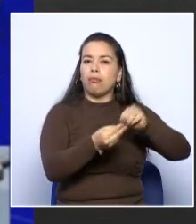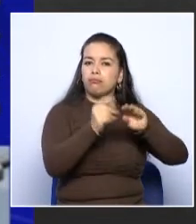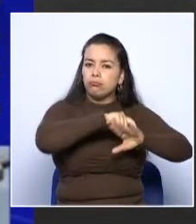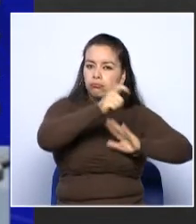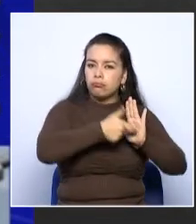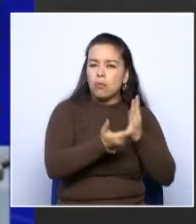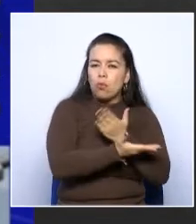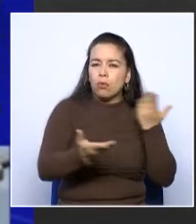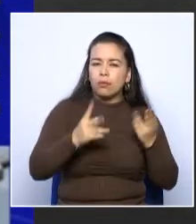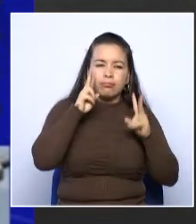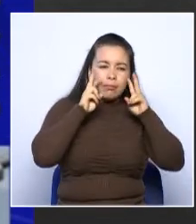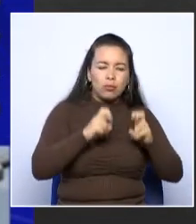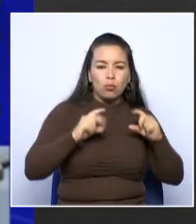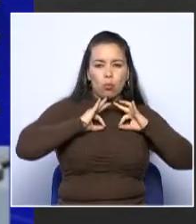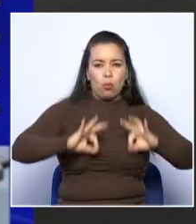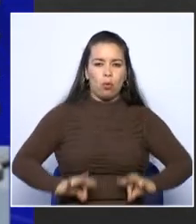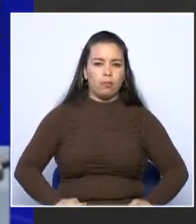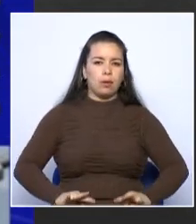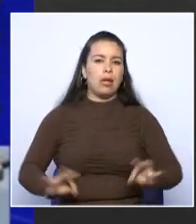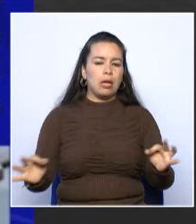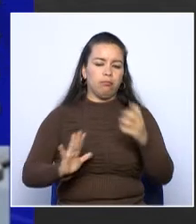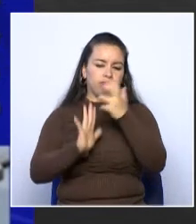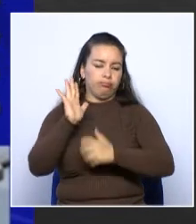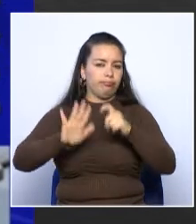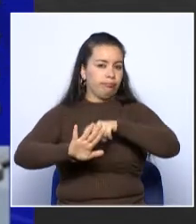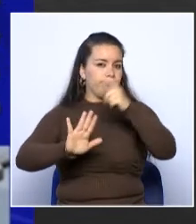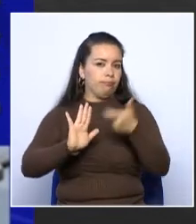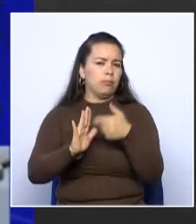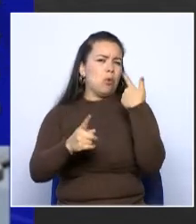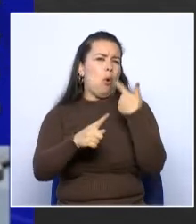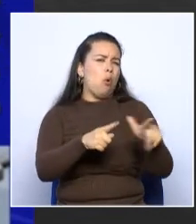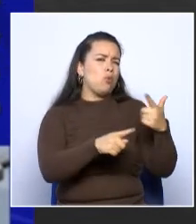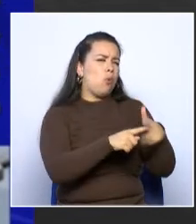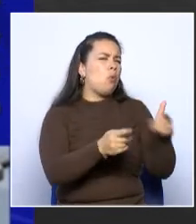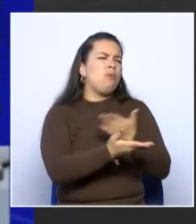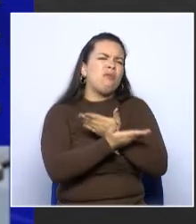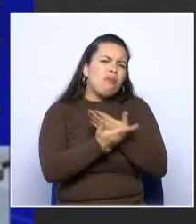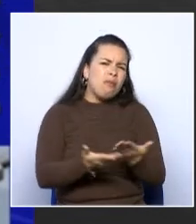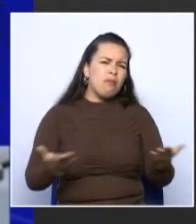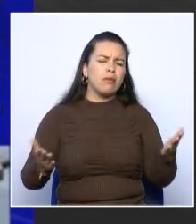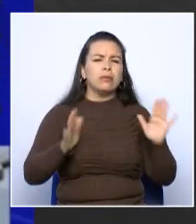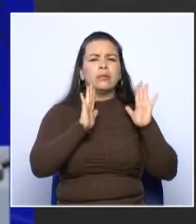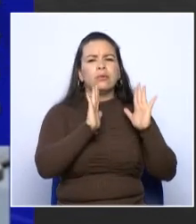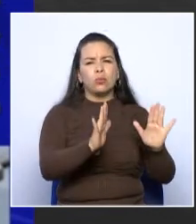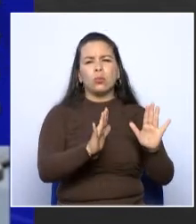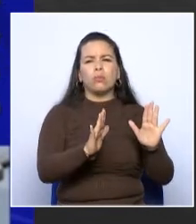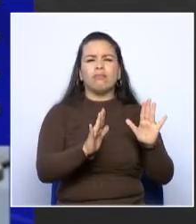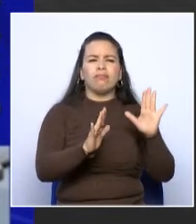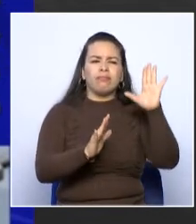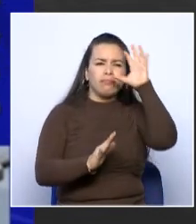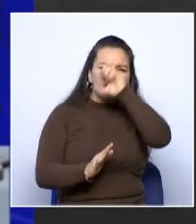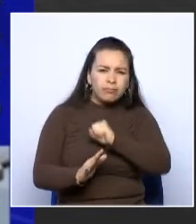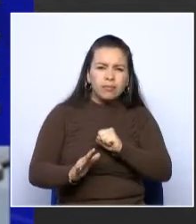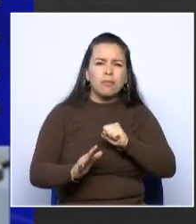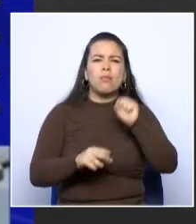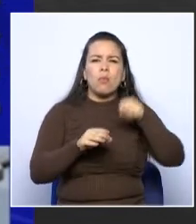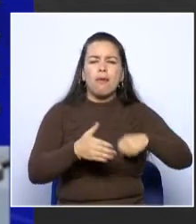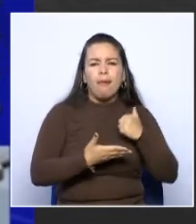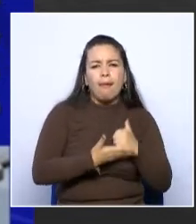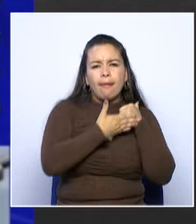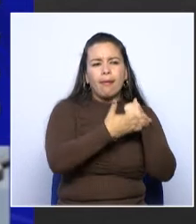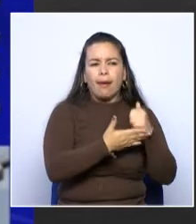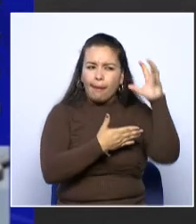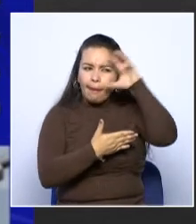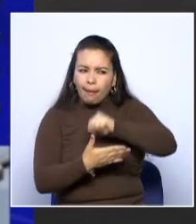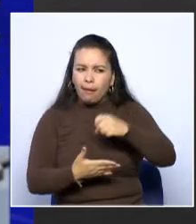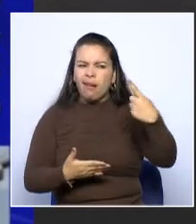estudio hormonal y terminar de cerrar el diagnóstico, ¿sí? Hay muchas otras, digamos, signos que nos pueden ayudar a ver qué es lo que está